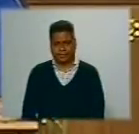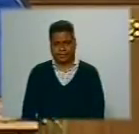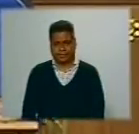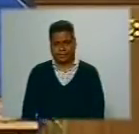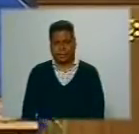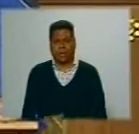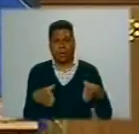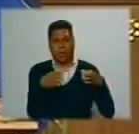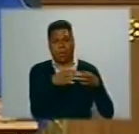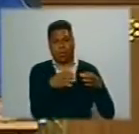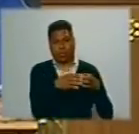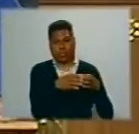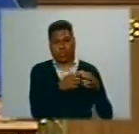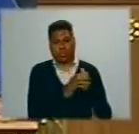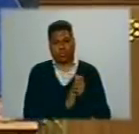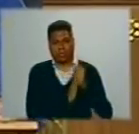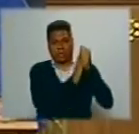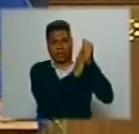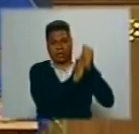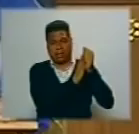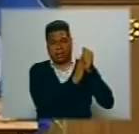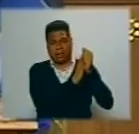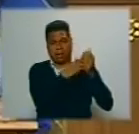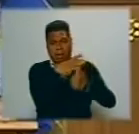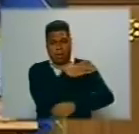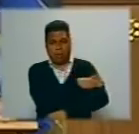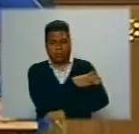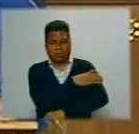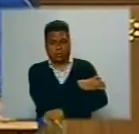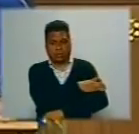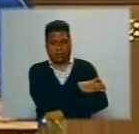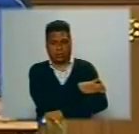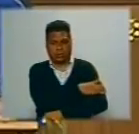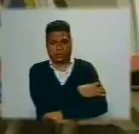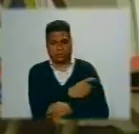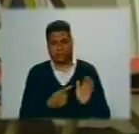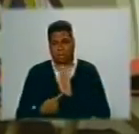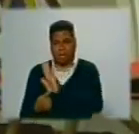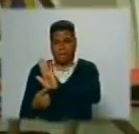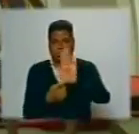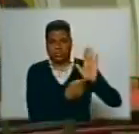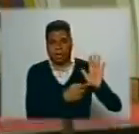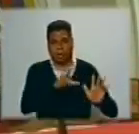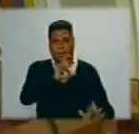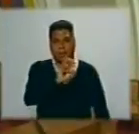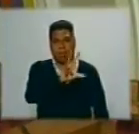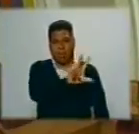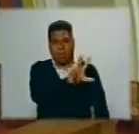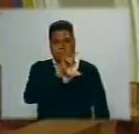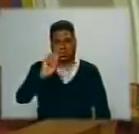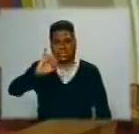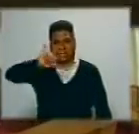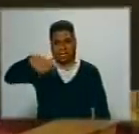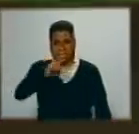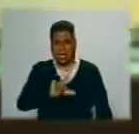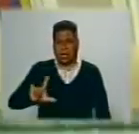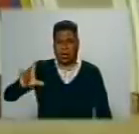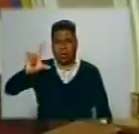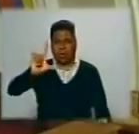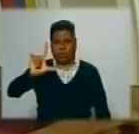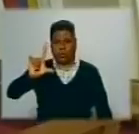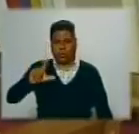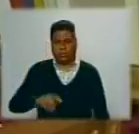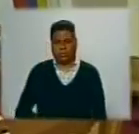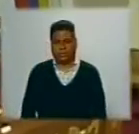sectores que dirigen a la derecha venezolana, demostramos aquel 30 de julio que